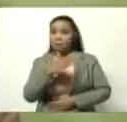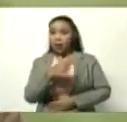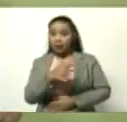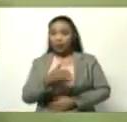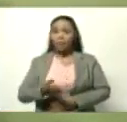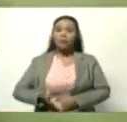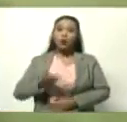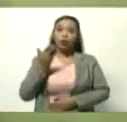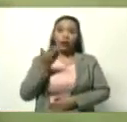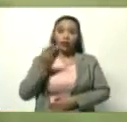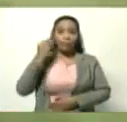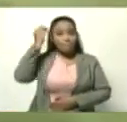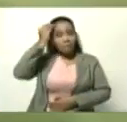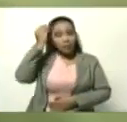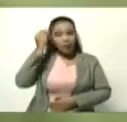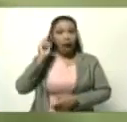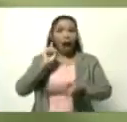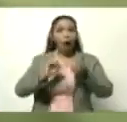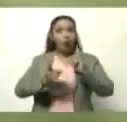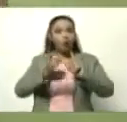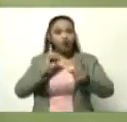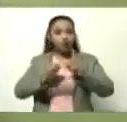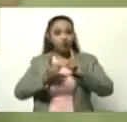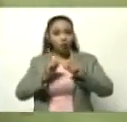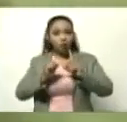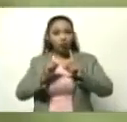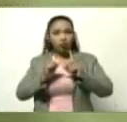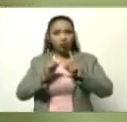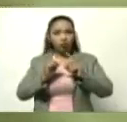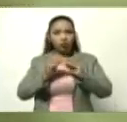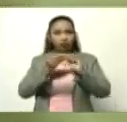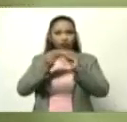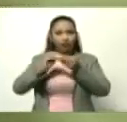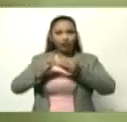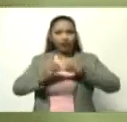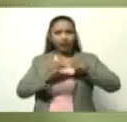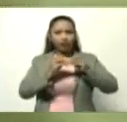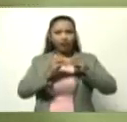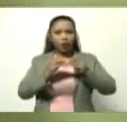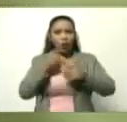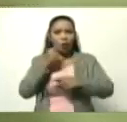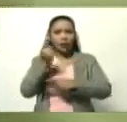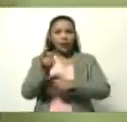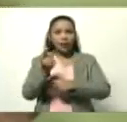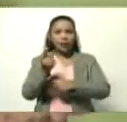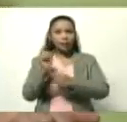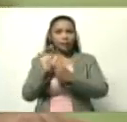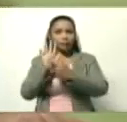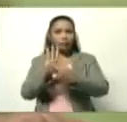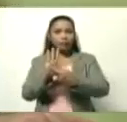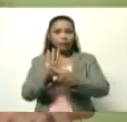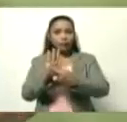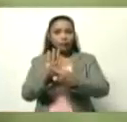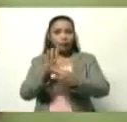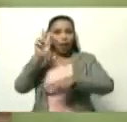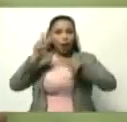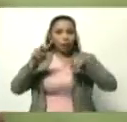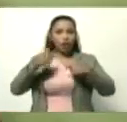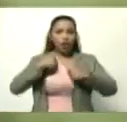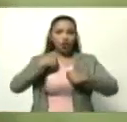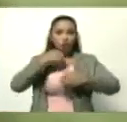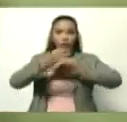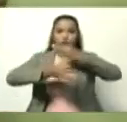considerar algunos algunos nudos y justamente lo que planteo en la ponencia que traigo es